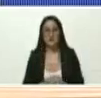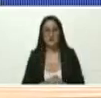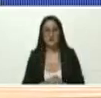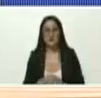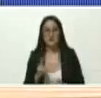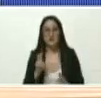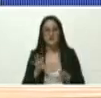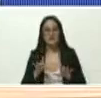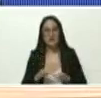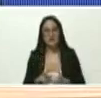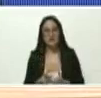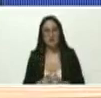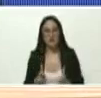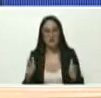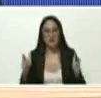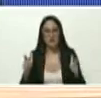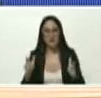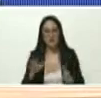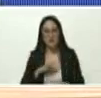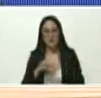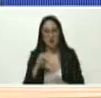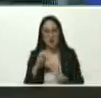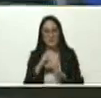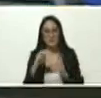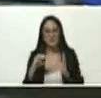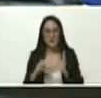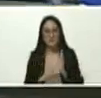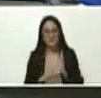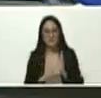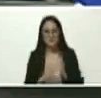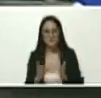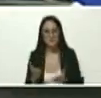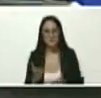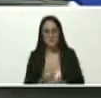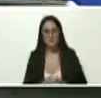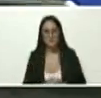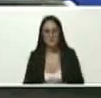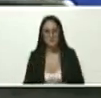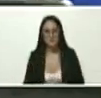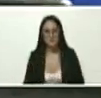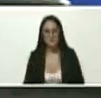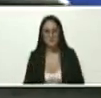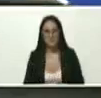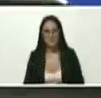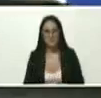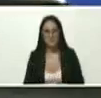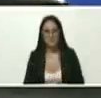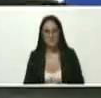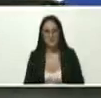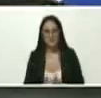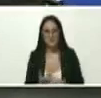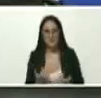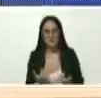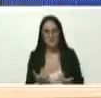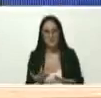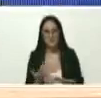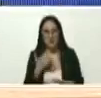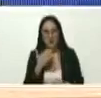nuevo secretario general de la OPEP, compañero Haitán Algaiz, de que estamos